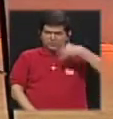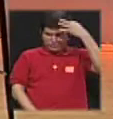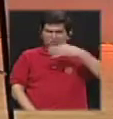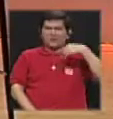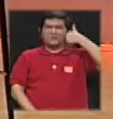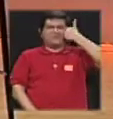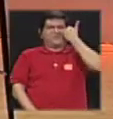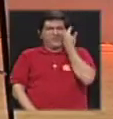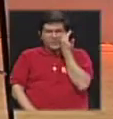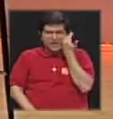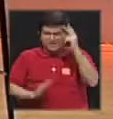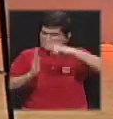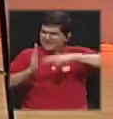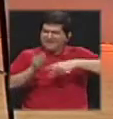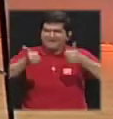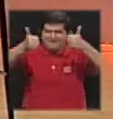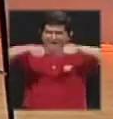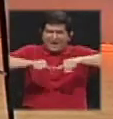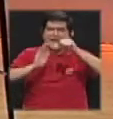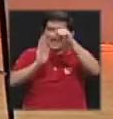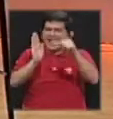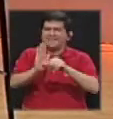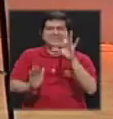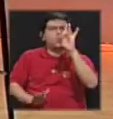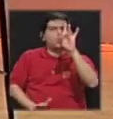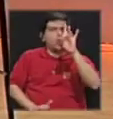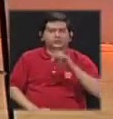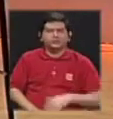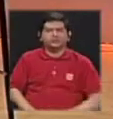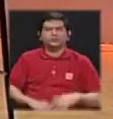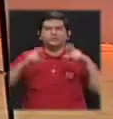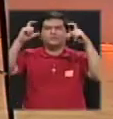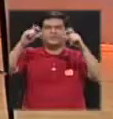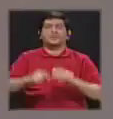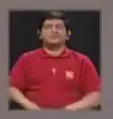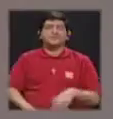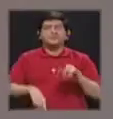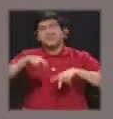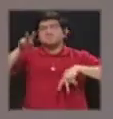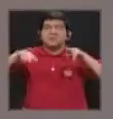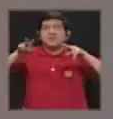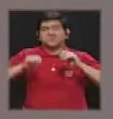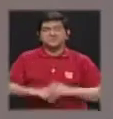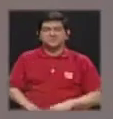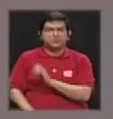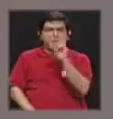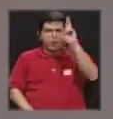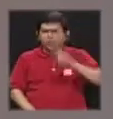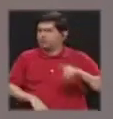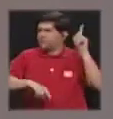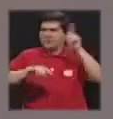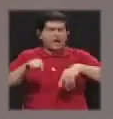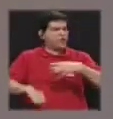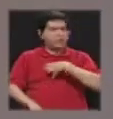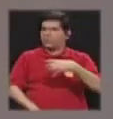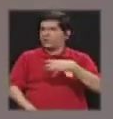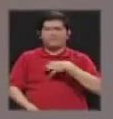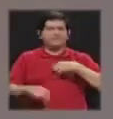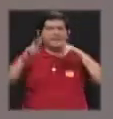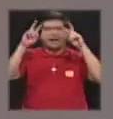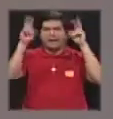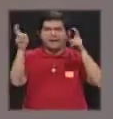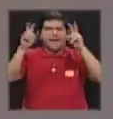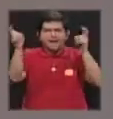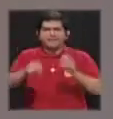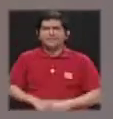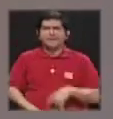vergonzoso leer en el convenio un artículo 8 que ya se titula Misceláneos, donde dice que Costa Rica no puede apelar a temas